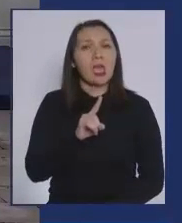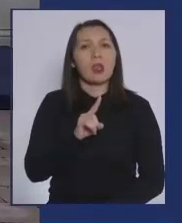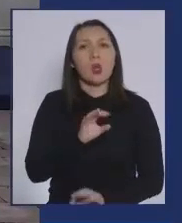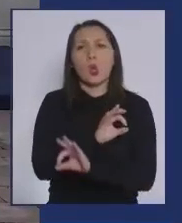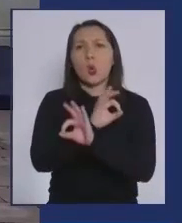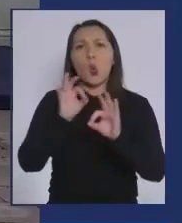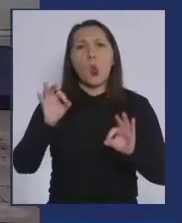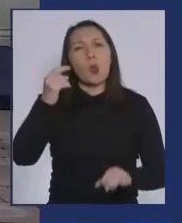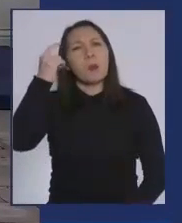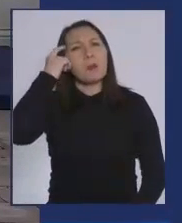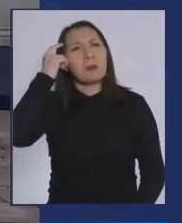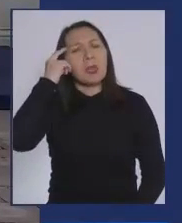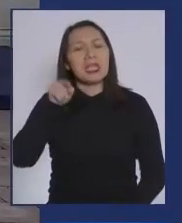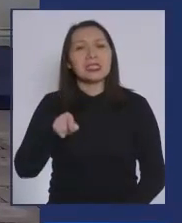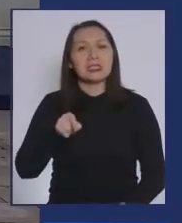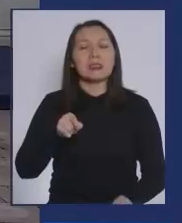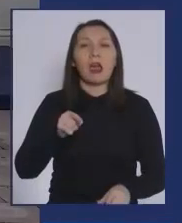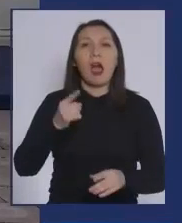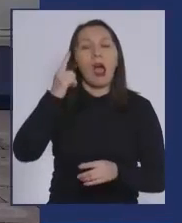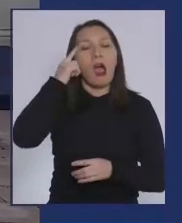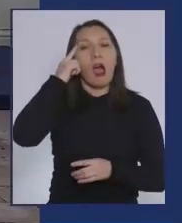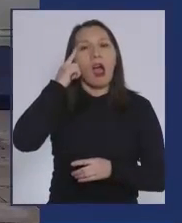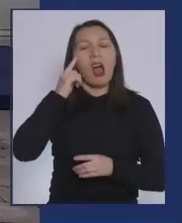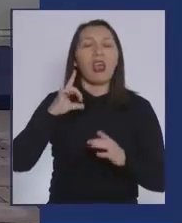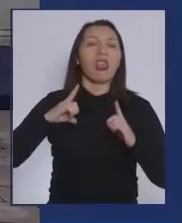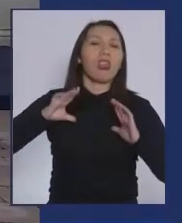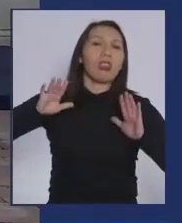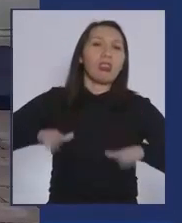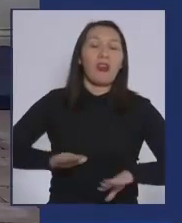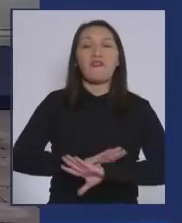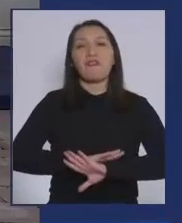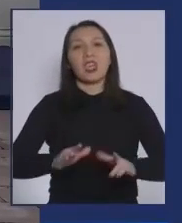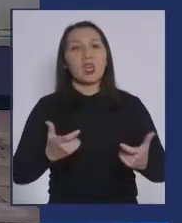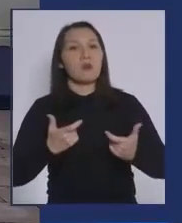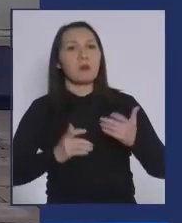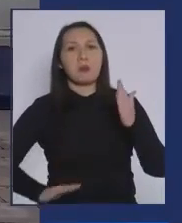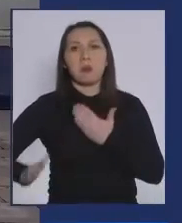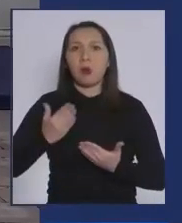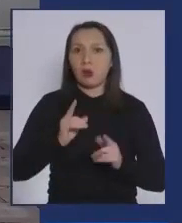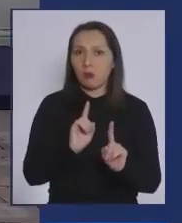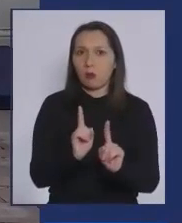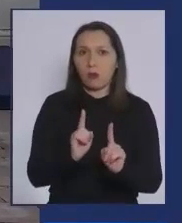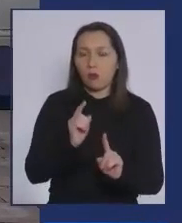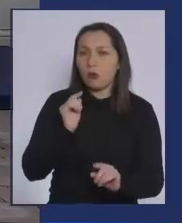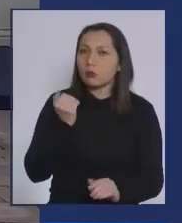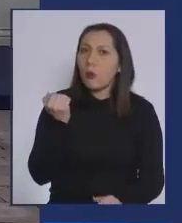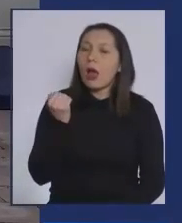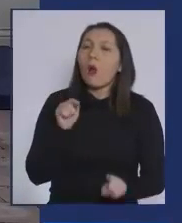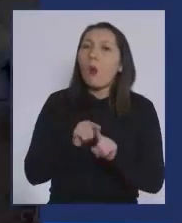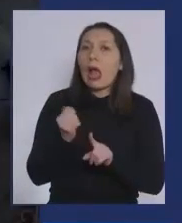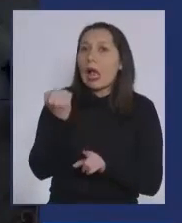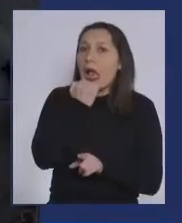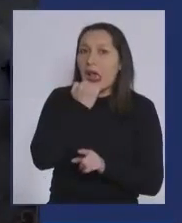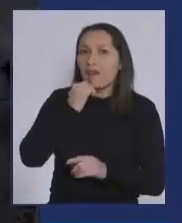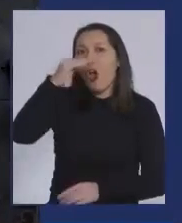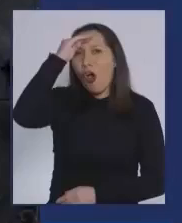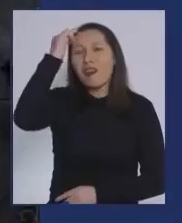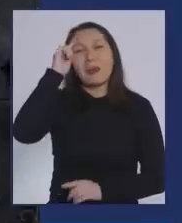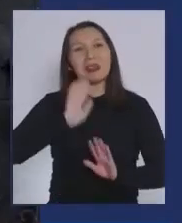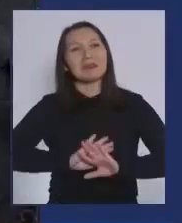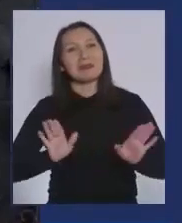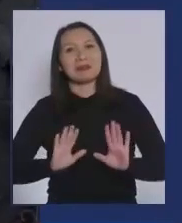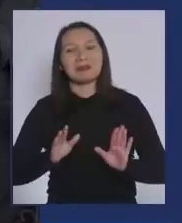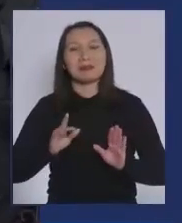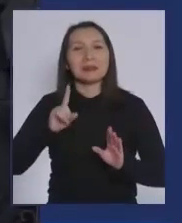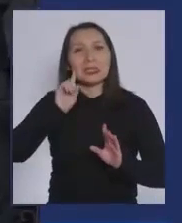punto de vista debe llevarnos a bajar los brazos a caer en una falsa confianza oa